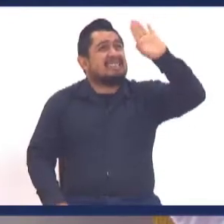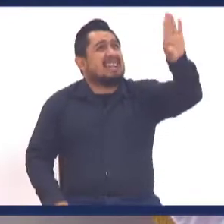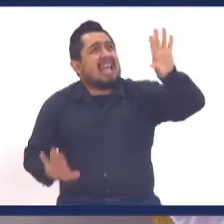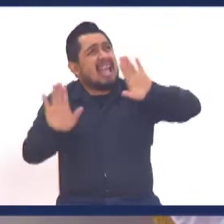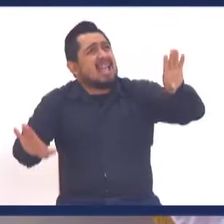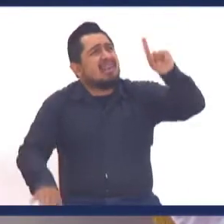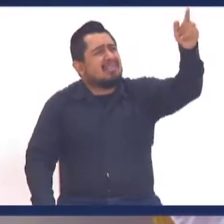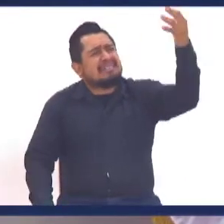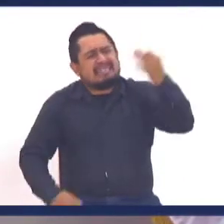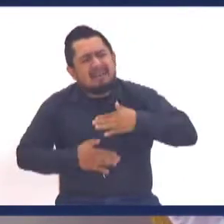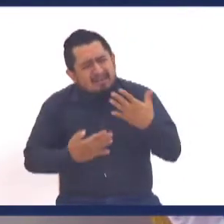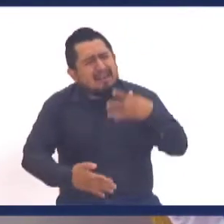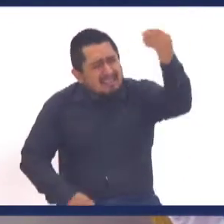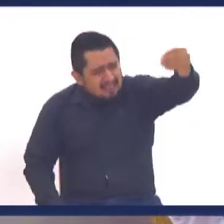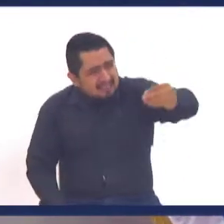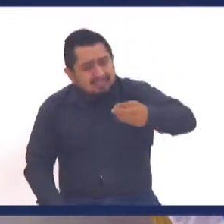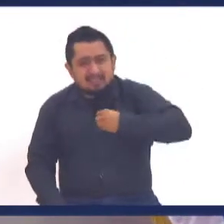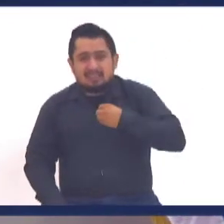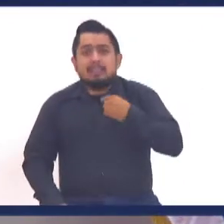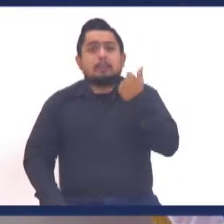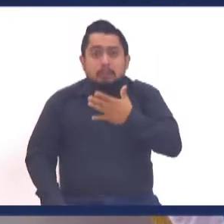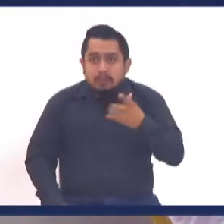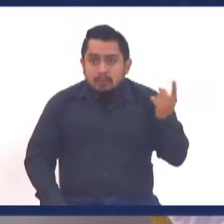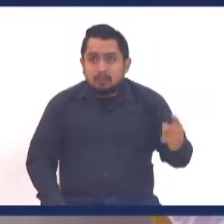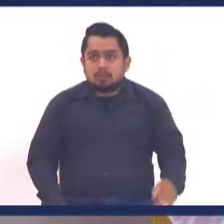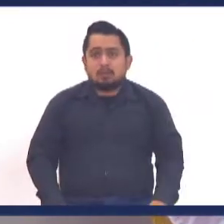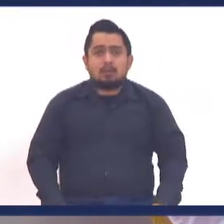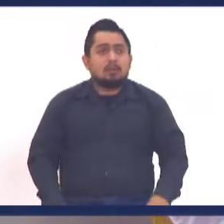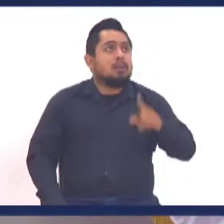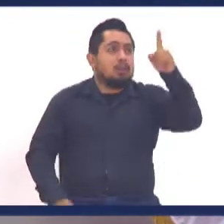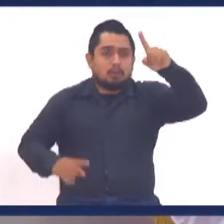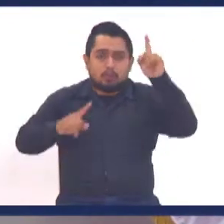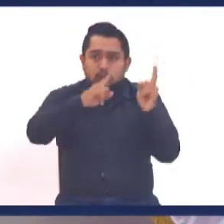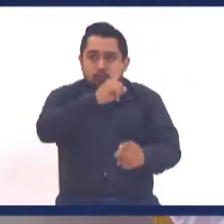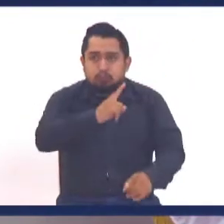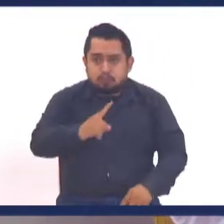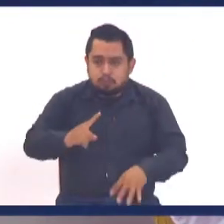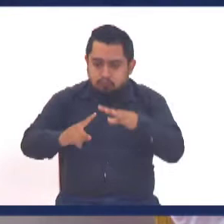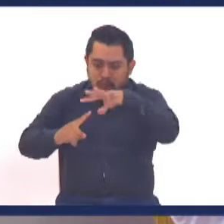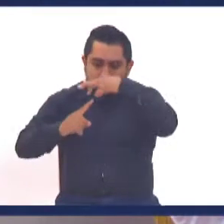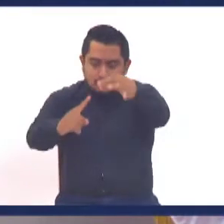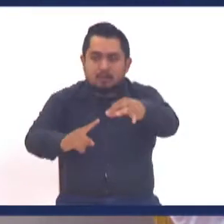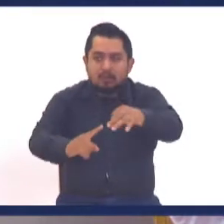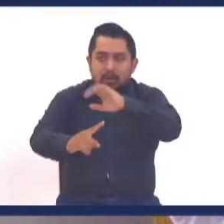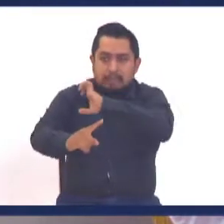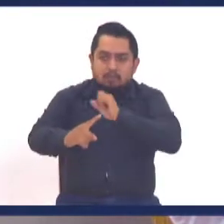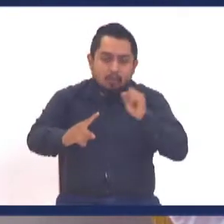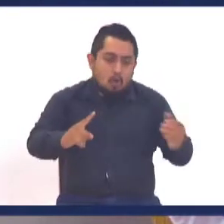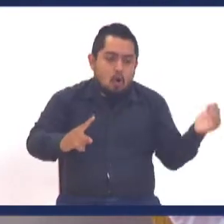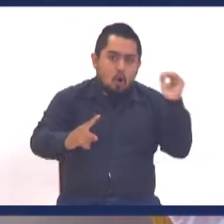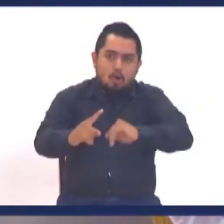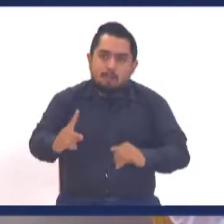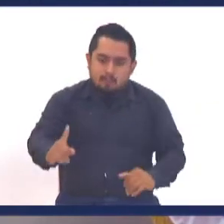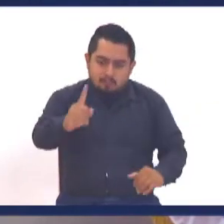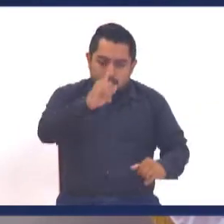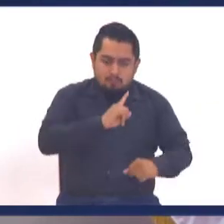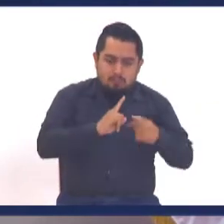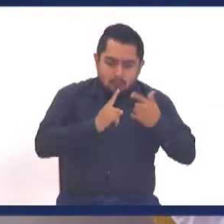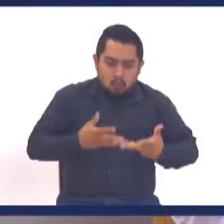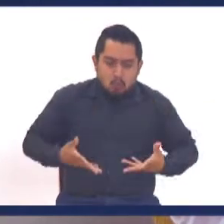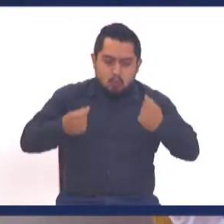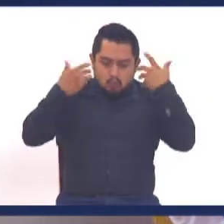jesús tener misericordia de mí adivina qué pasó te regresaron al salvador sí pero te regresaron